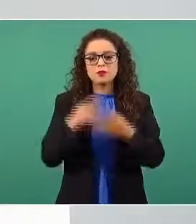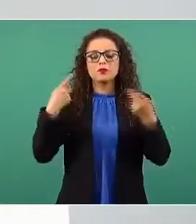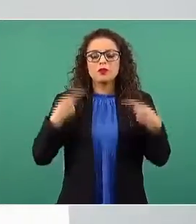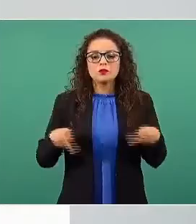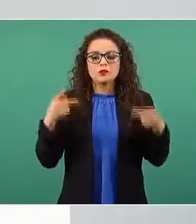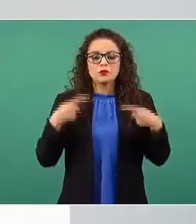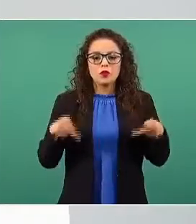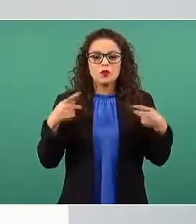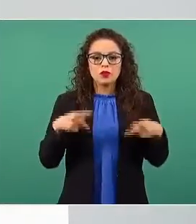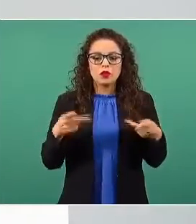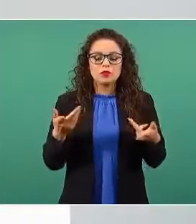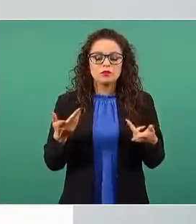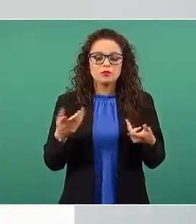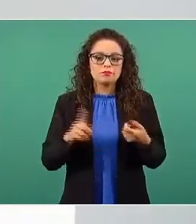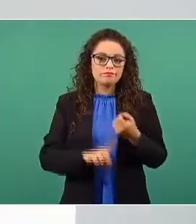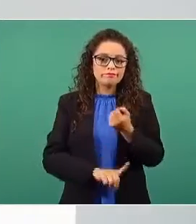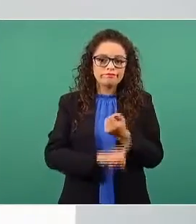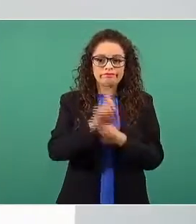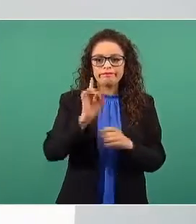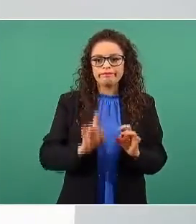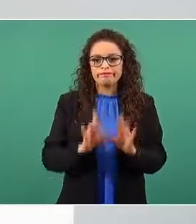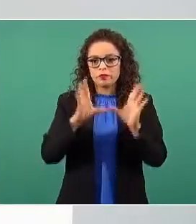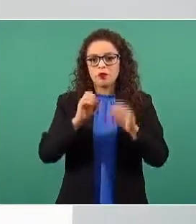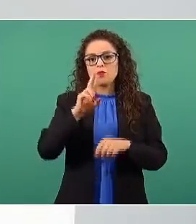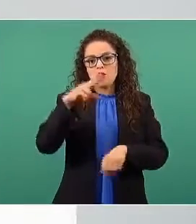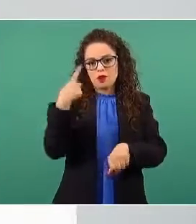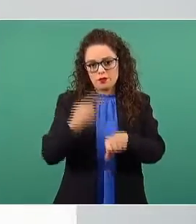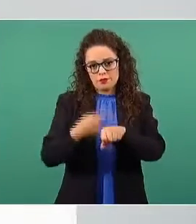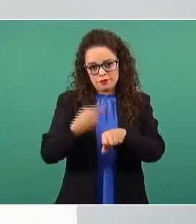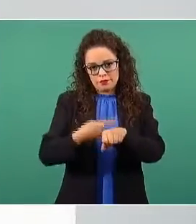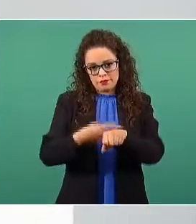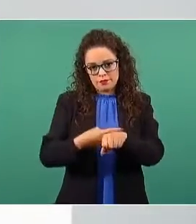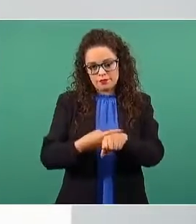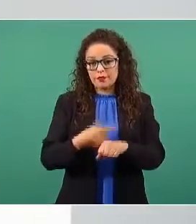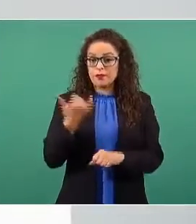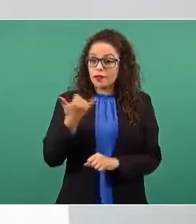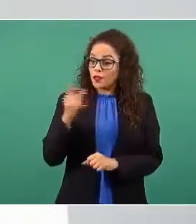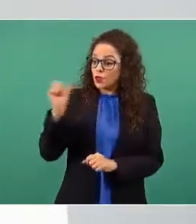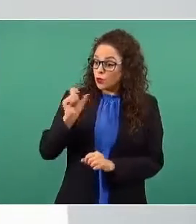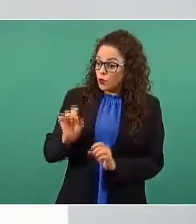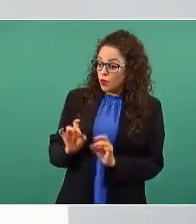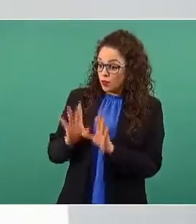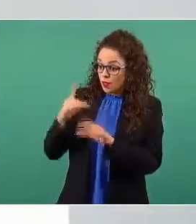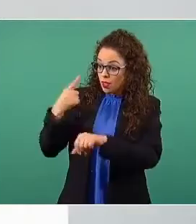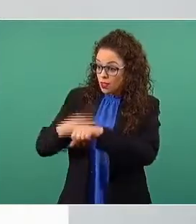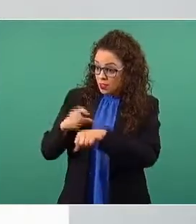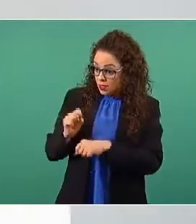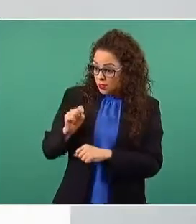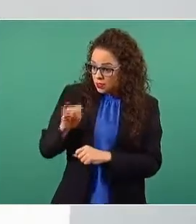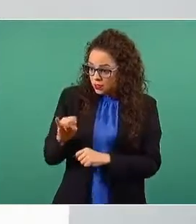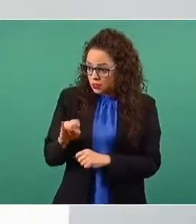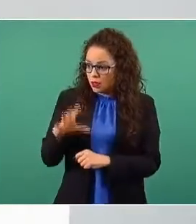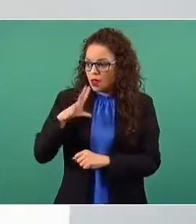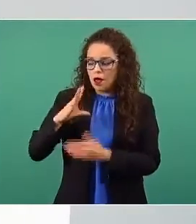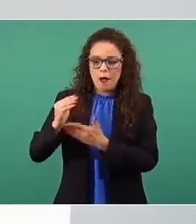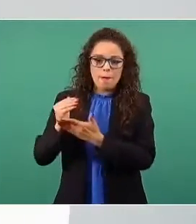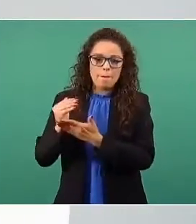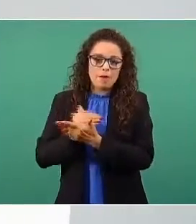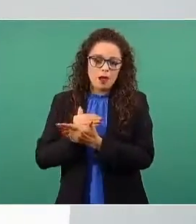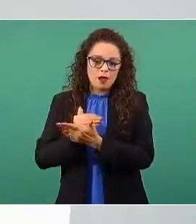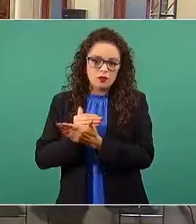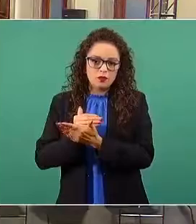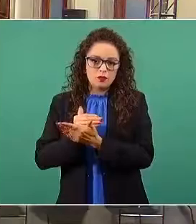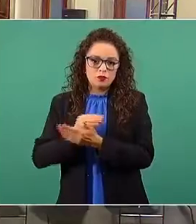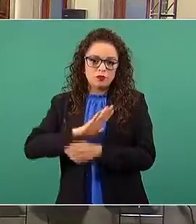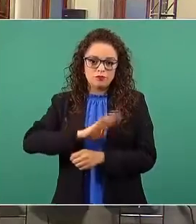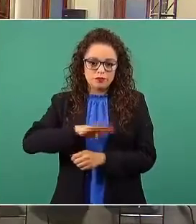personas se vieron afectadas con la enfermedad y las que se enfermaban tenían menos mortalidad.